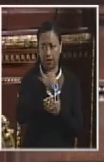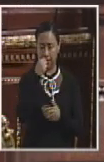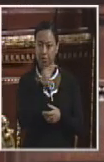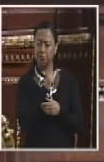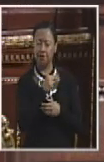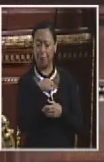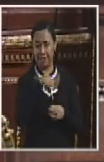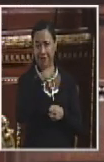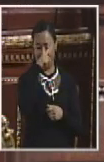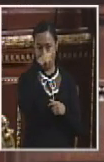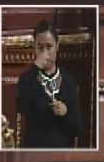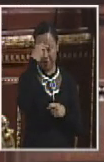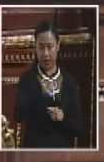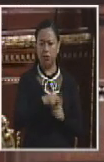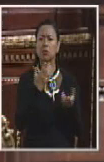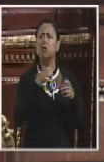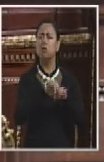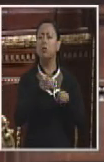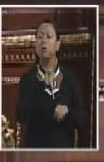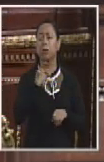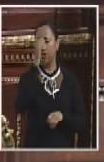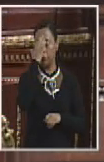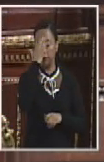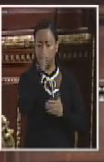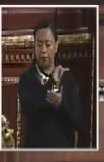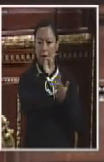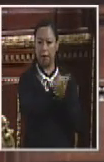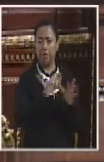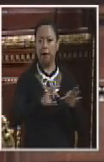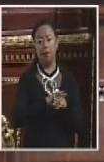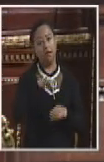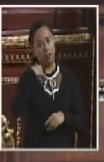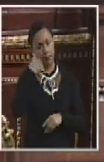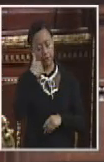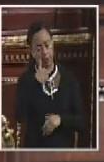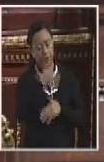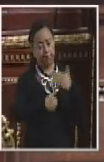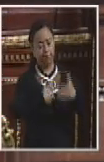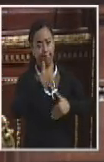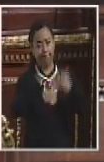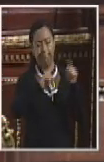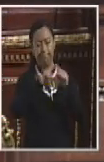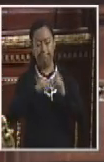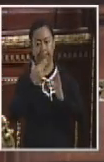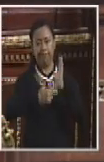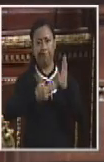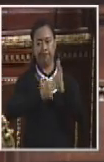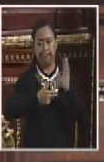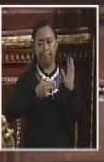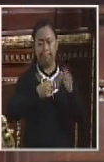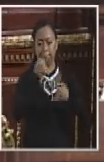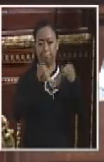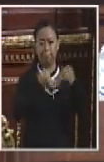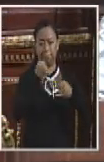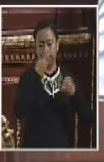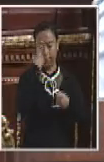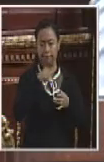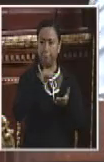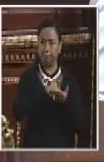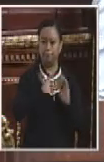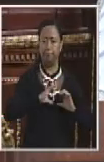es necesario reconocerlo por ley y después hacer todo lo conducente con los instrumentos jurídicos para conservarlo. ¿Es